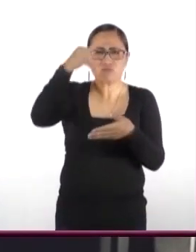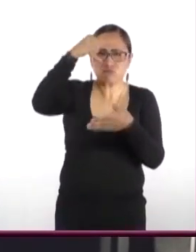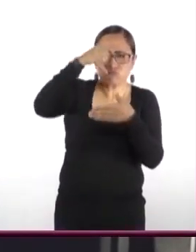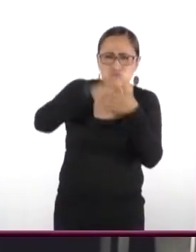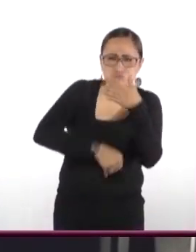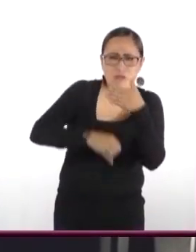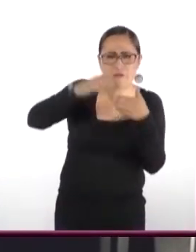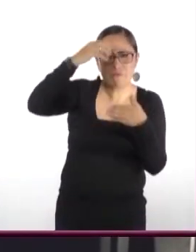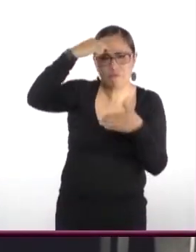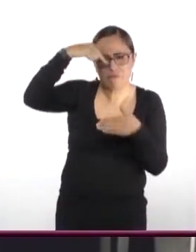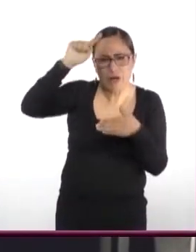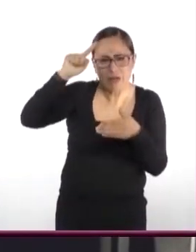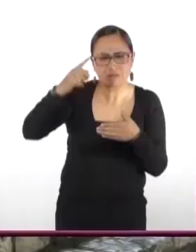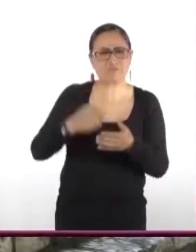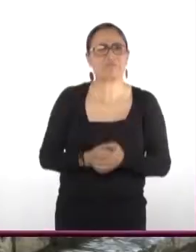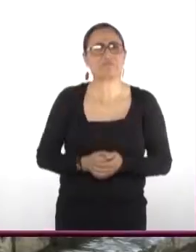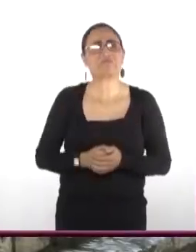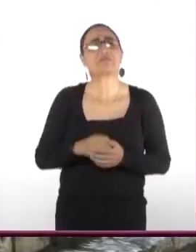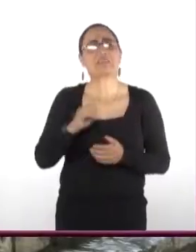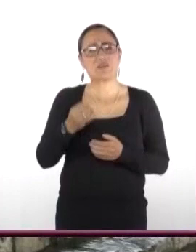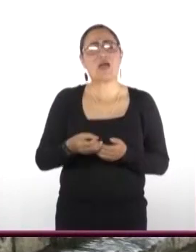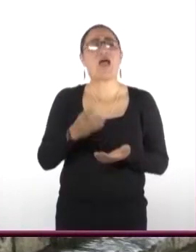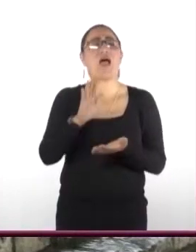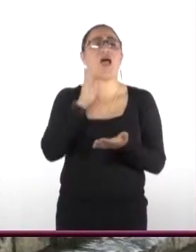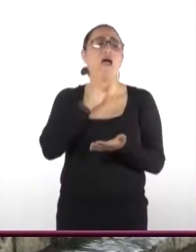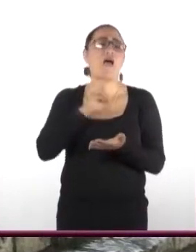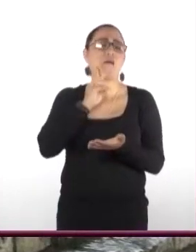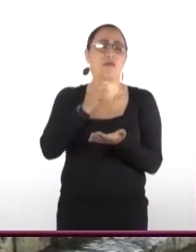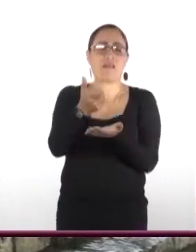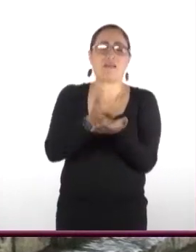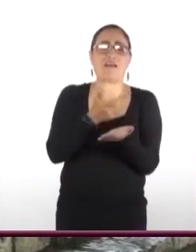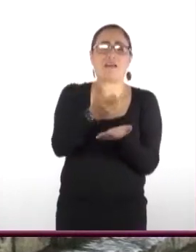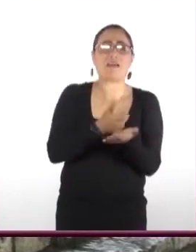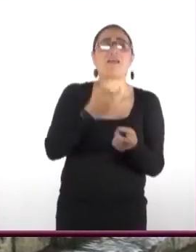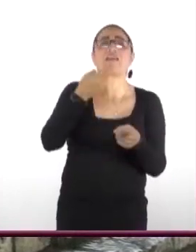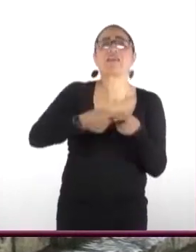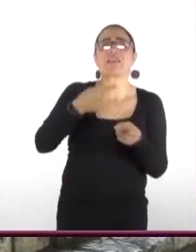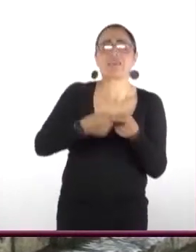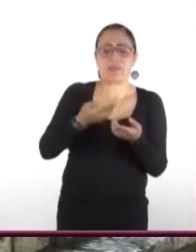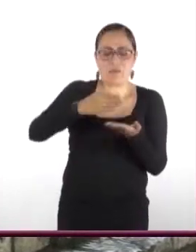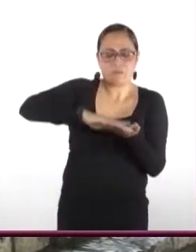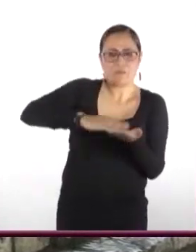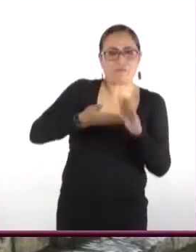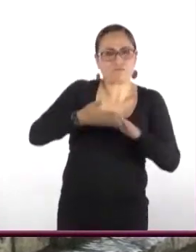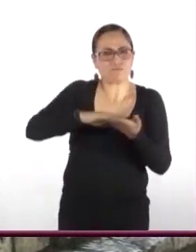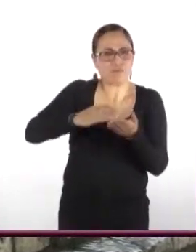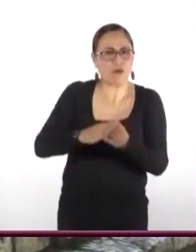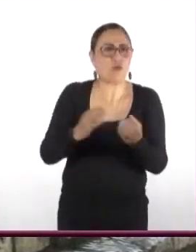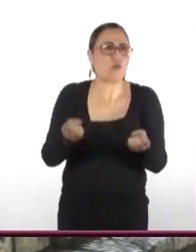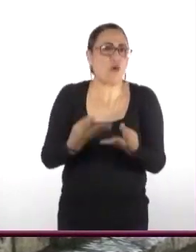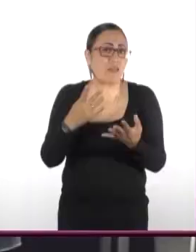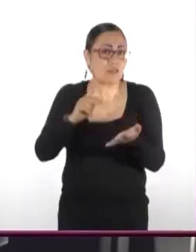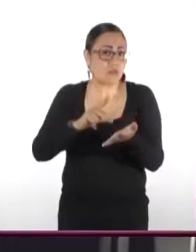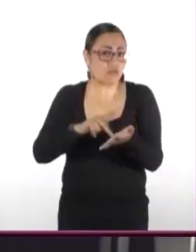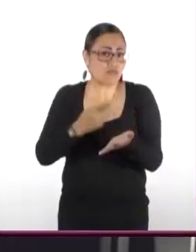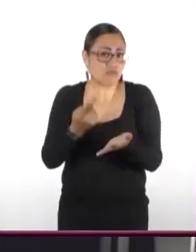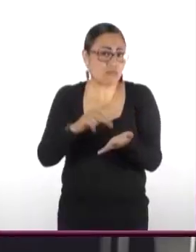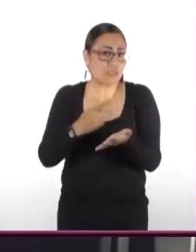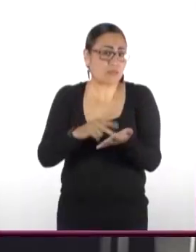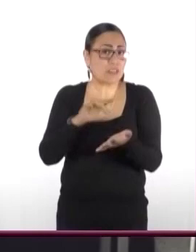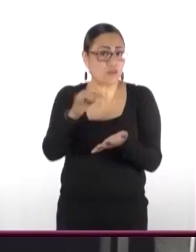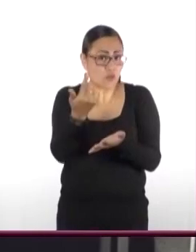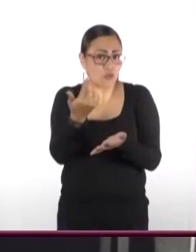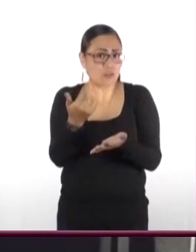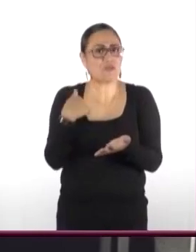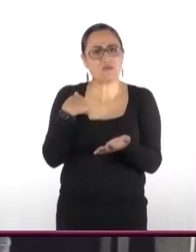hasta empezaré a hacer apuestas en la escuela. A ver, apuéstele. ¿Quién cree que puede doblar una hoja de papel 12 veces? Yo sí me hago